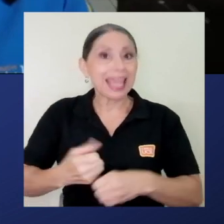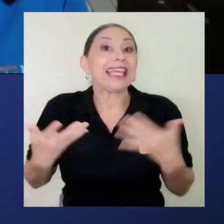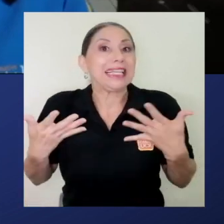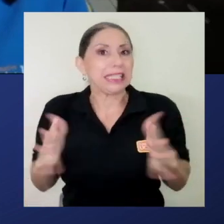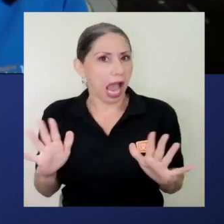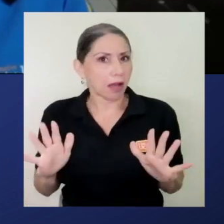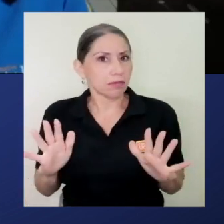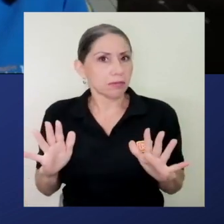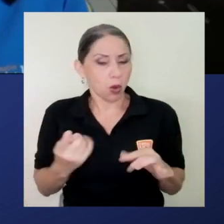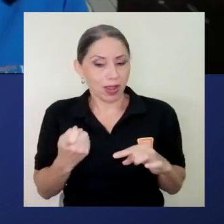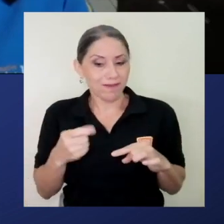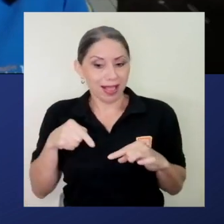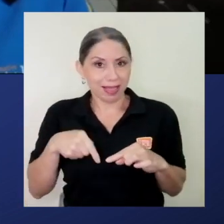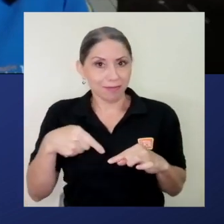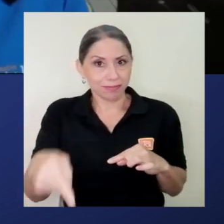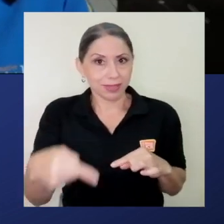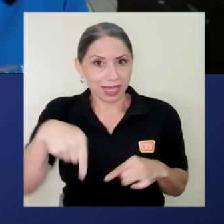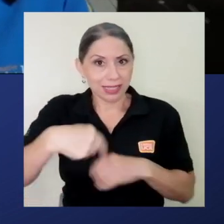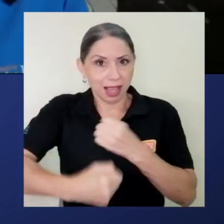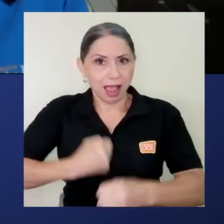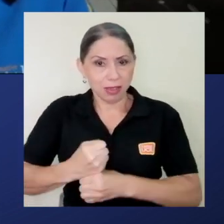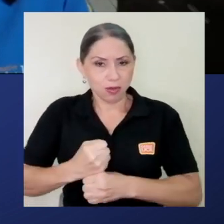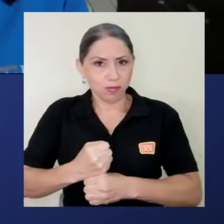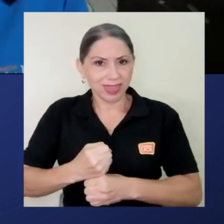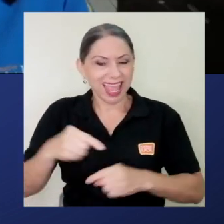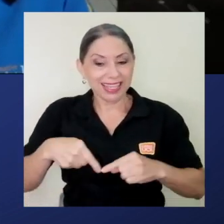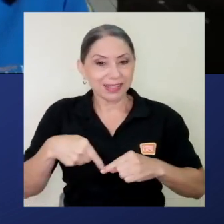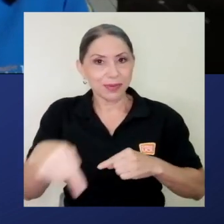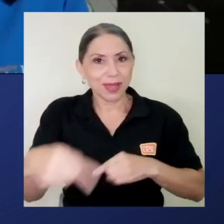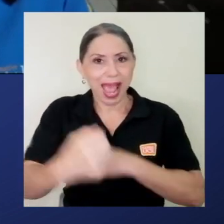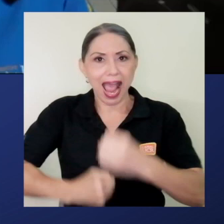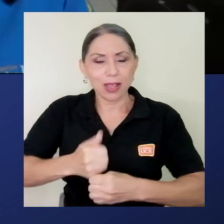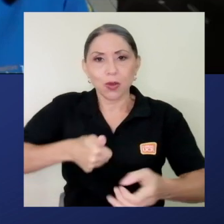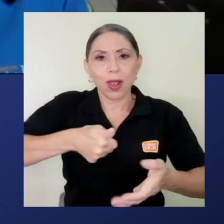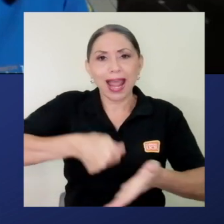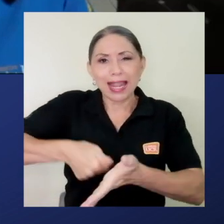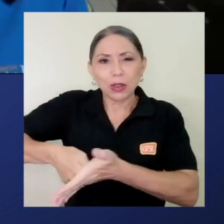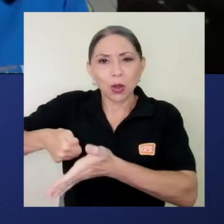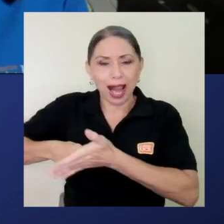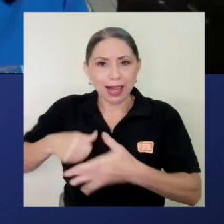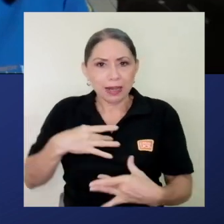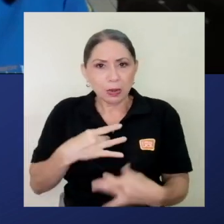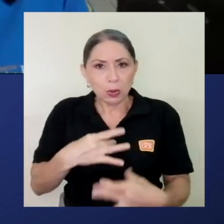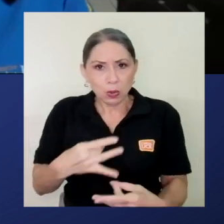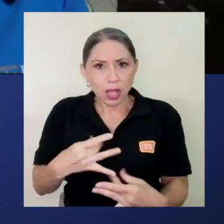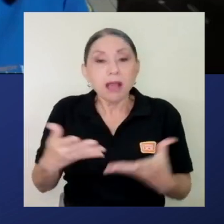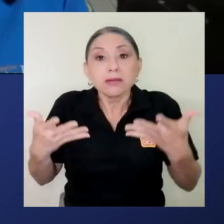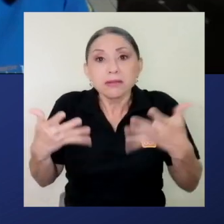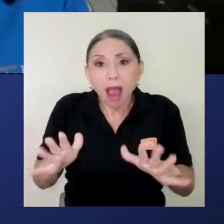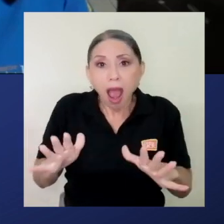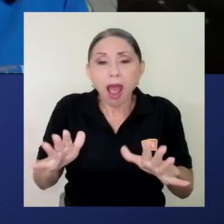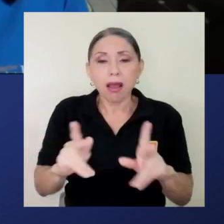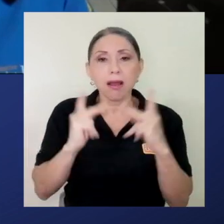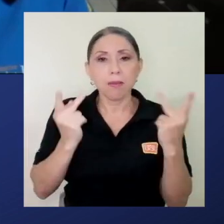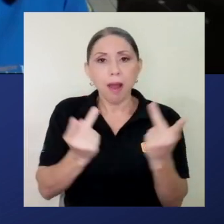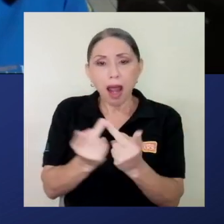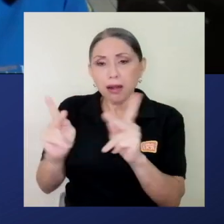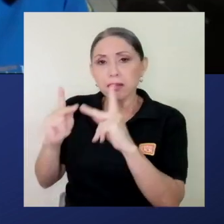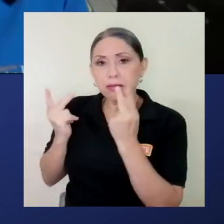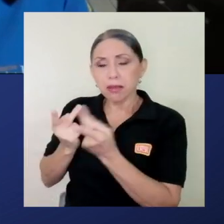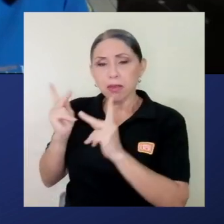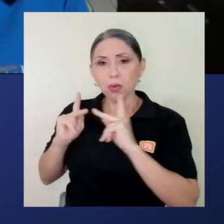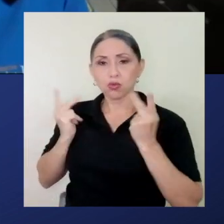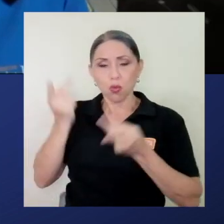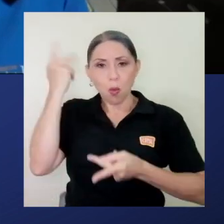que queda incluso del 2020 es año electoral. Y sin duda ya los partidos